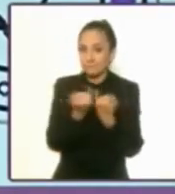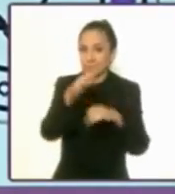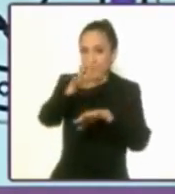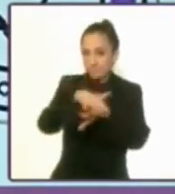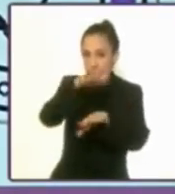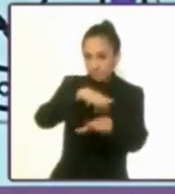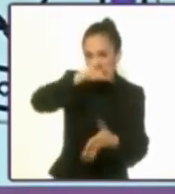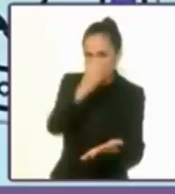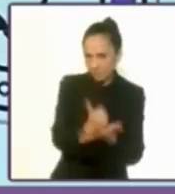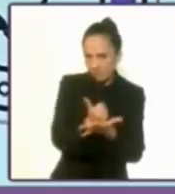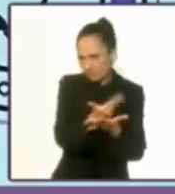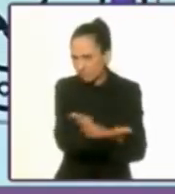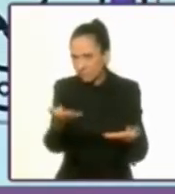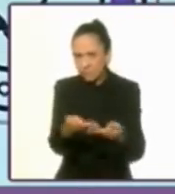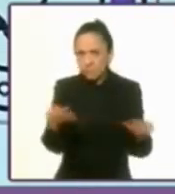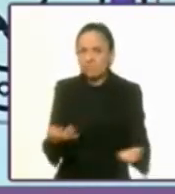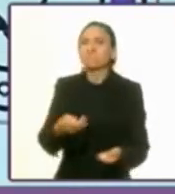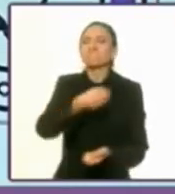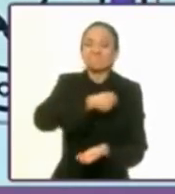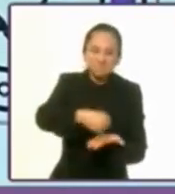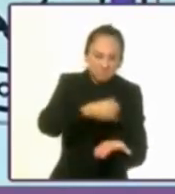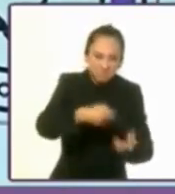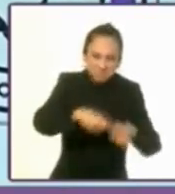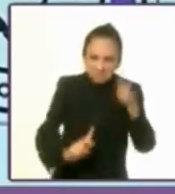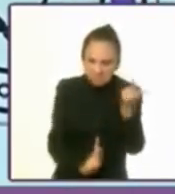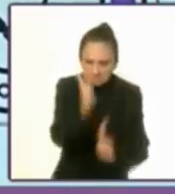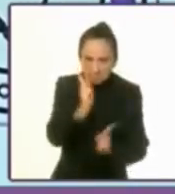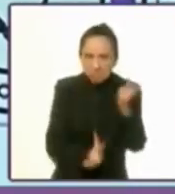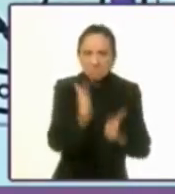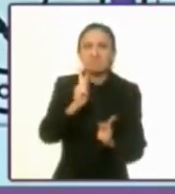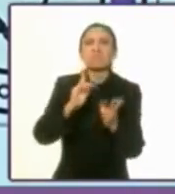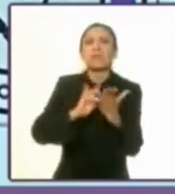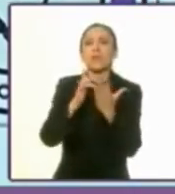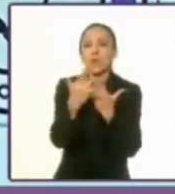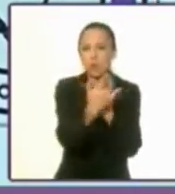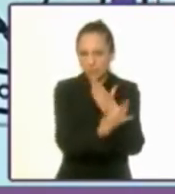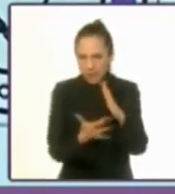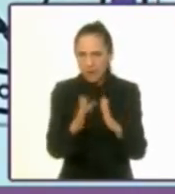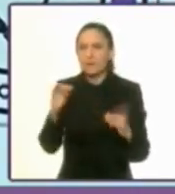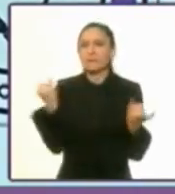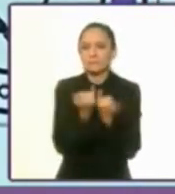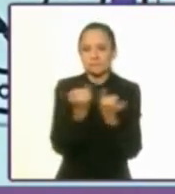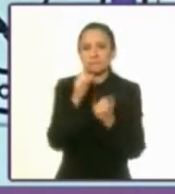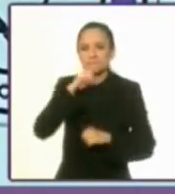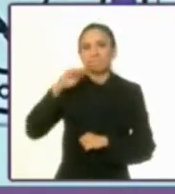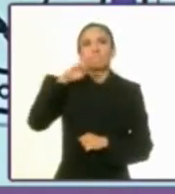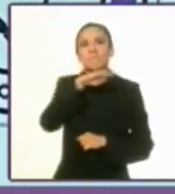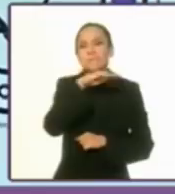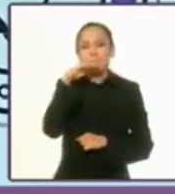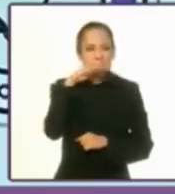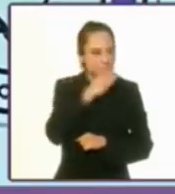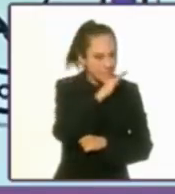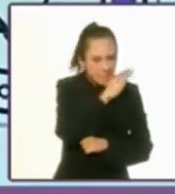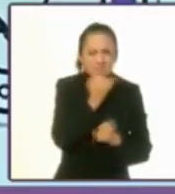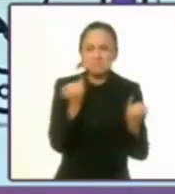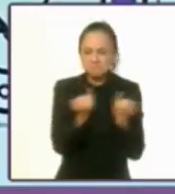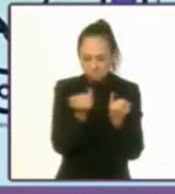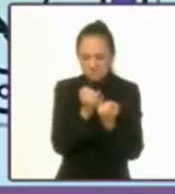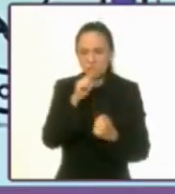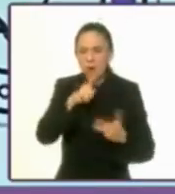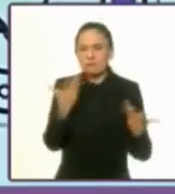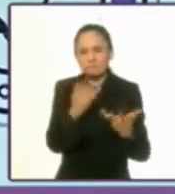cultivan verduras legumbres nopales maíz de una calidad i naw inigualable